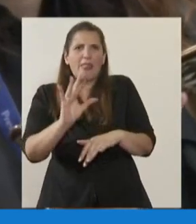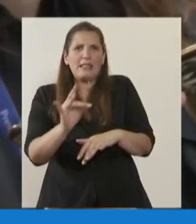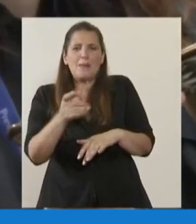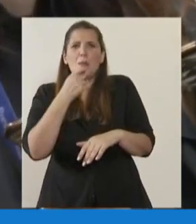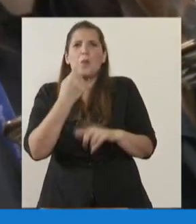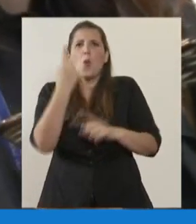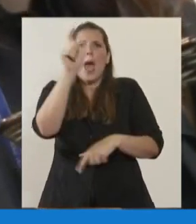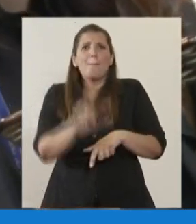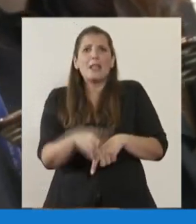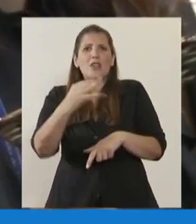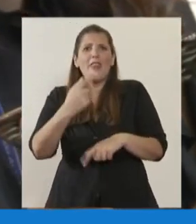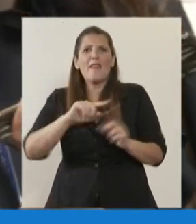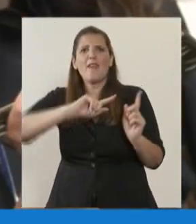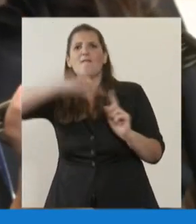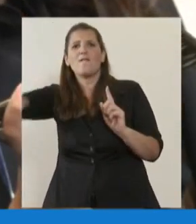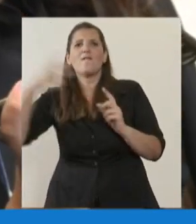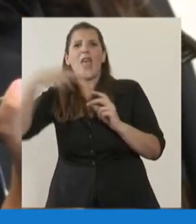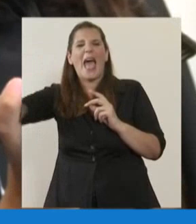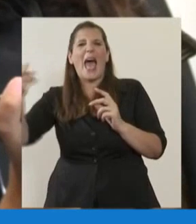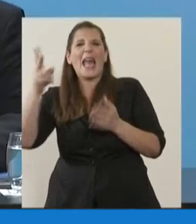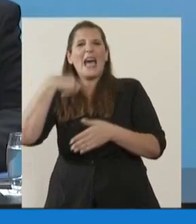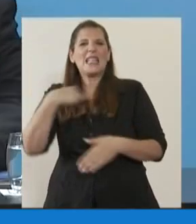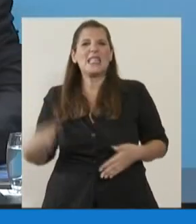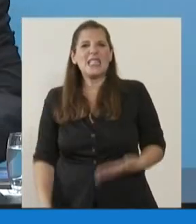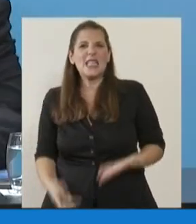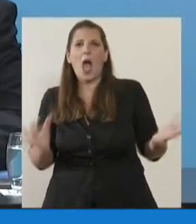viajar a China o a Italia? ¿Esta es la información concreta?